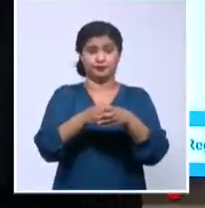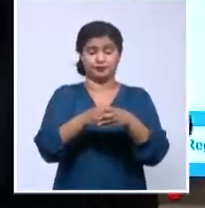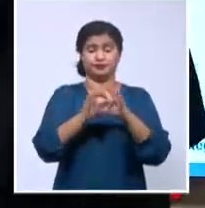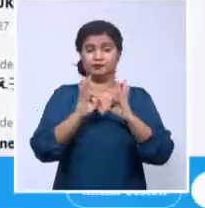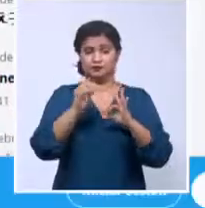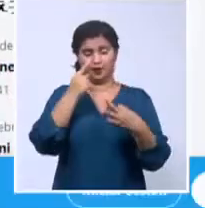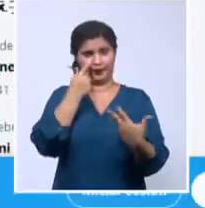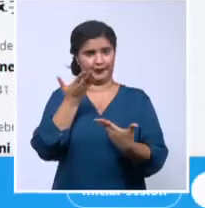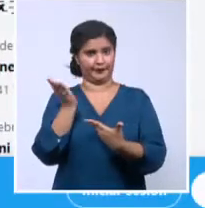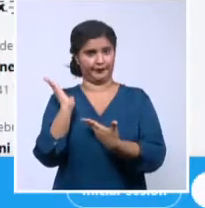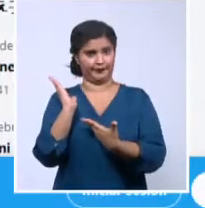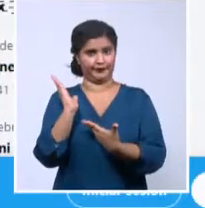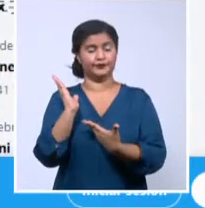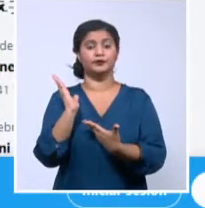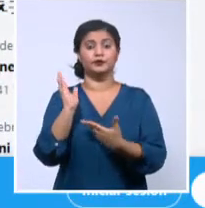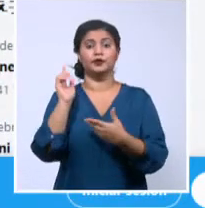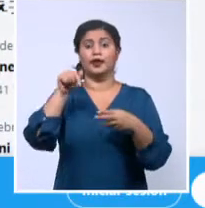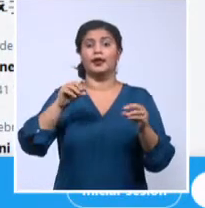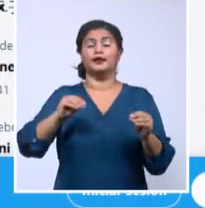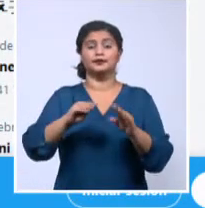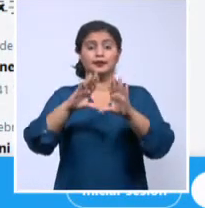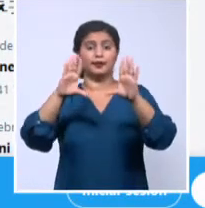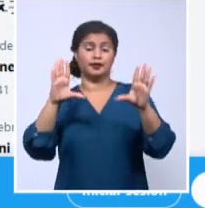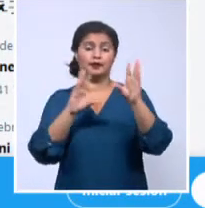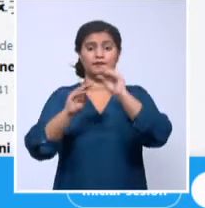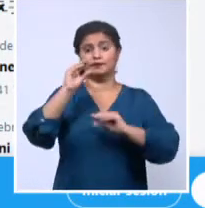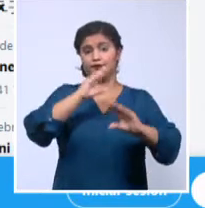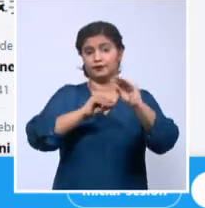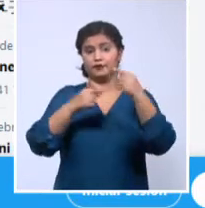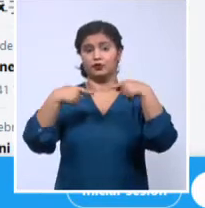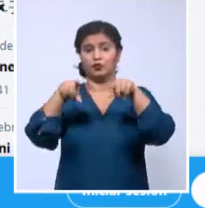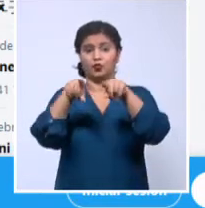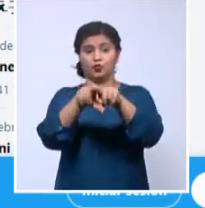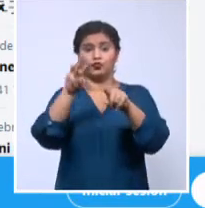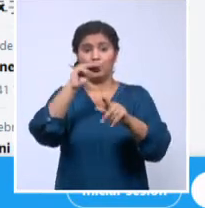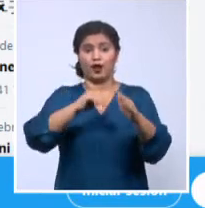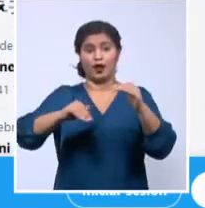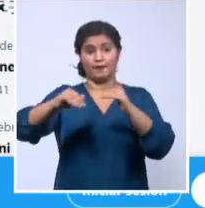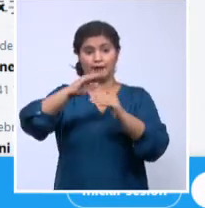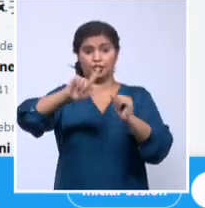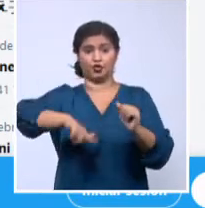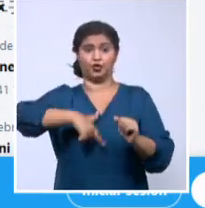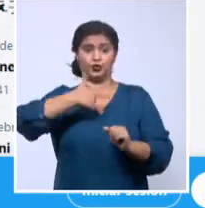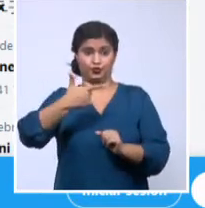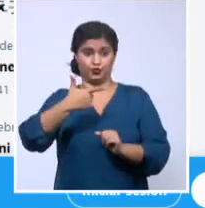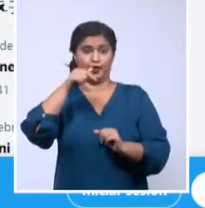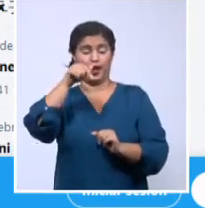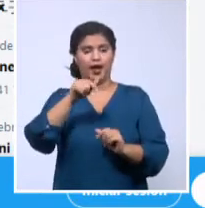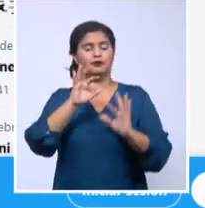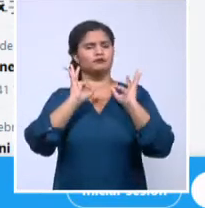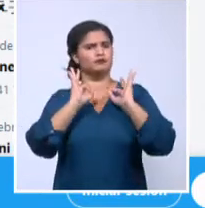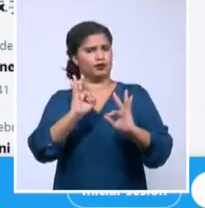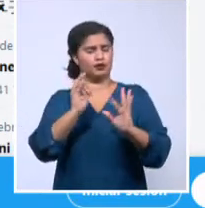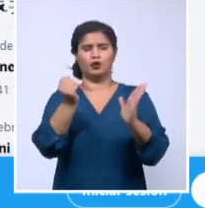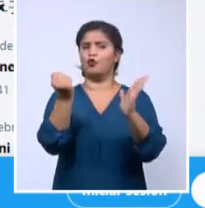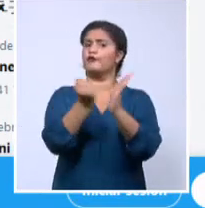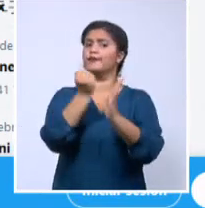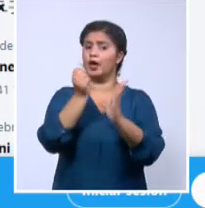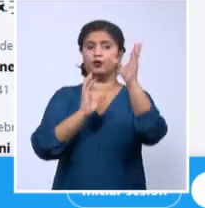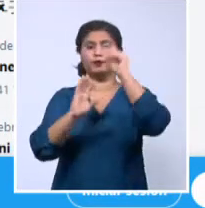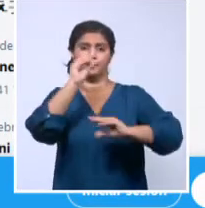verlo. Esta mañana conversé con el ministro de Cultura, quien aseguró sostendrá diálogos con jóvenes artistas.